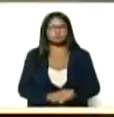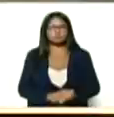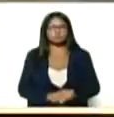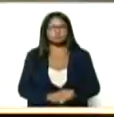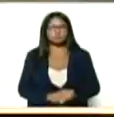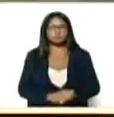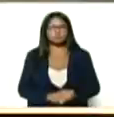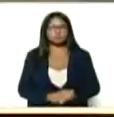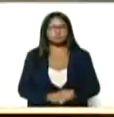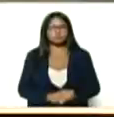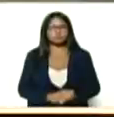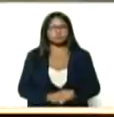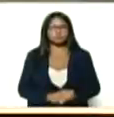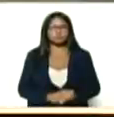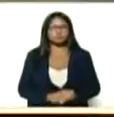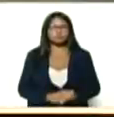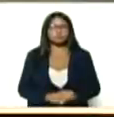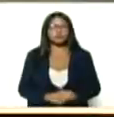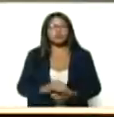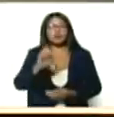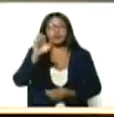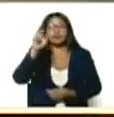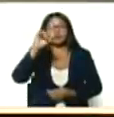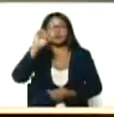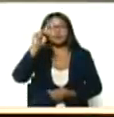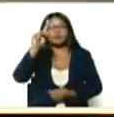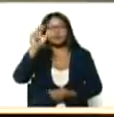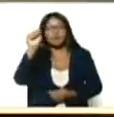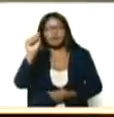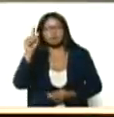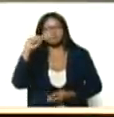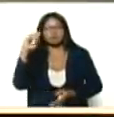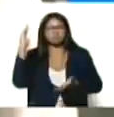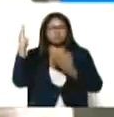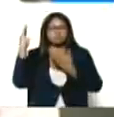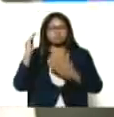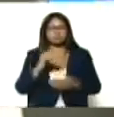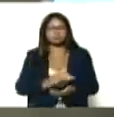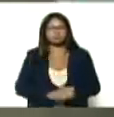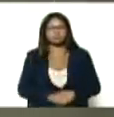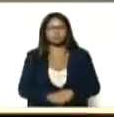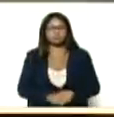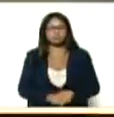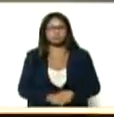La compañera Erika Farías Peña.